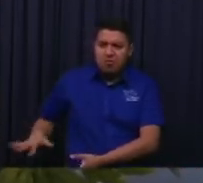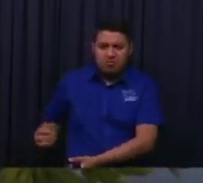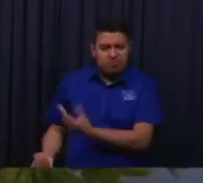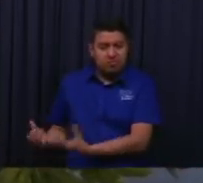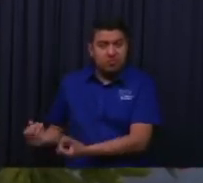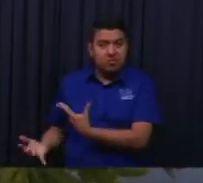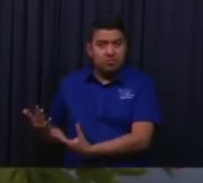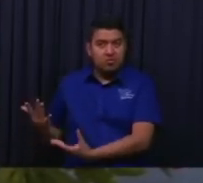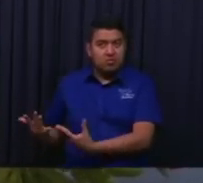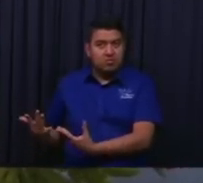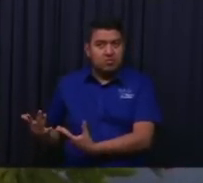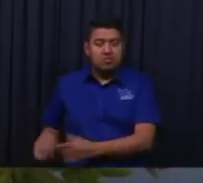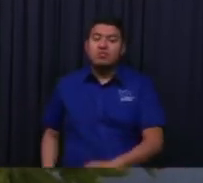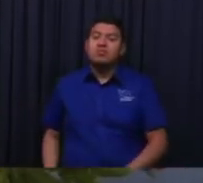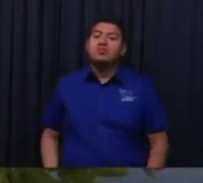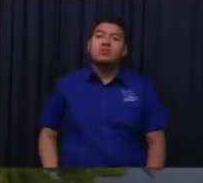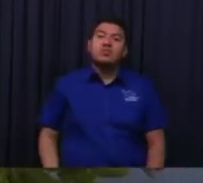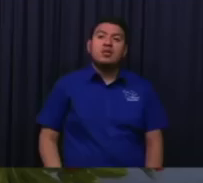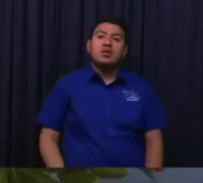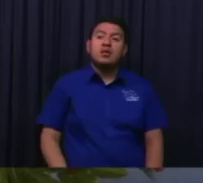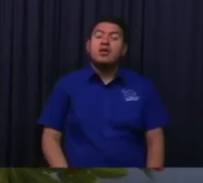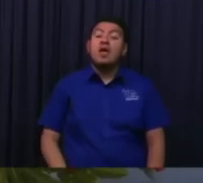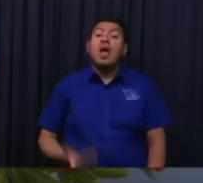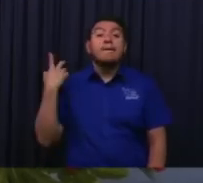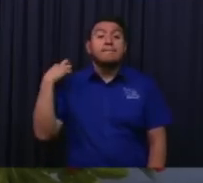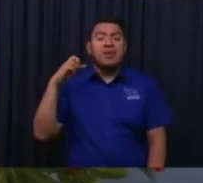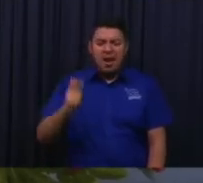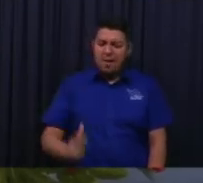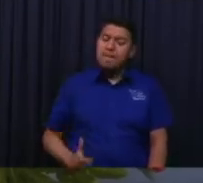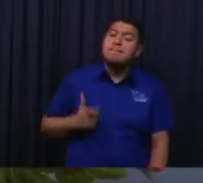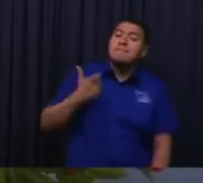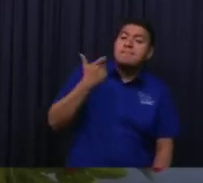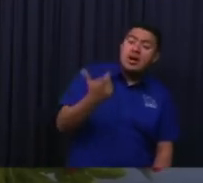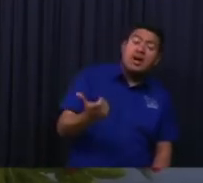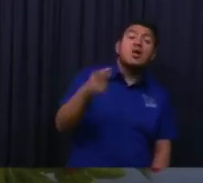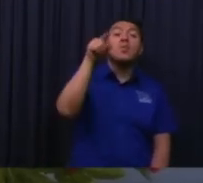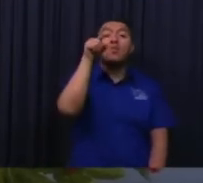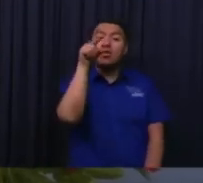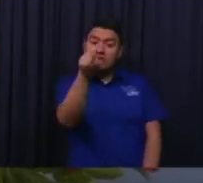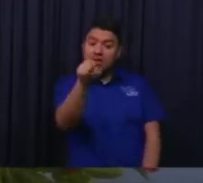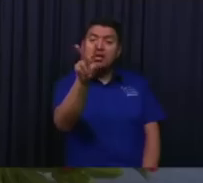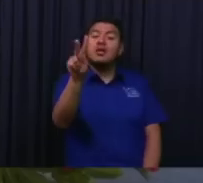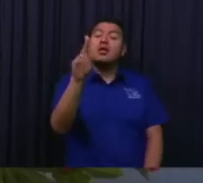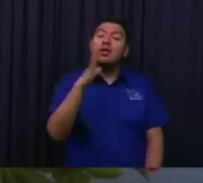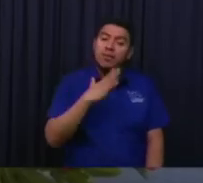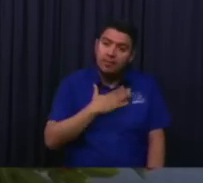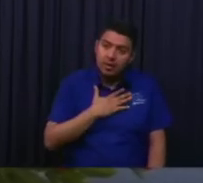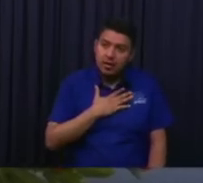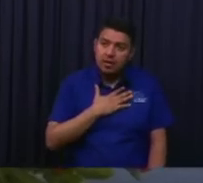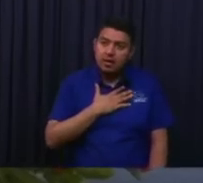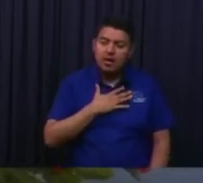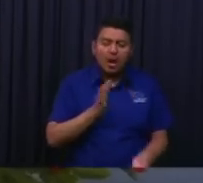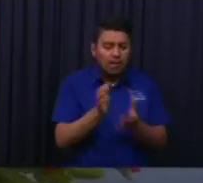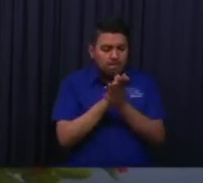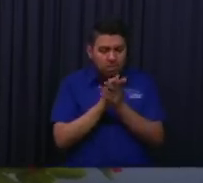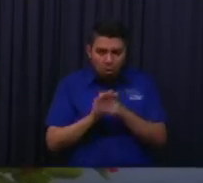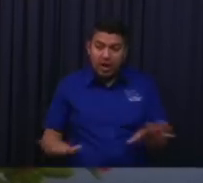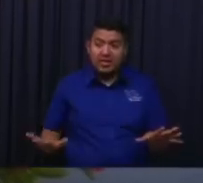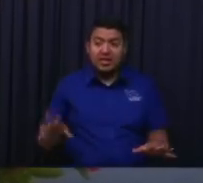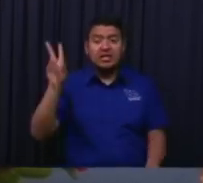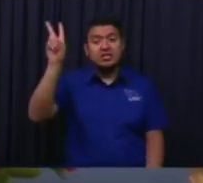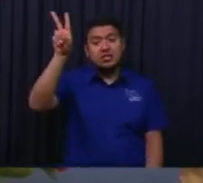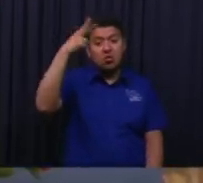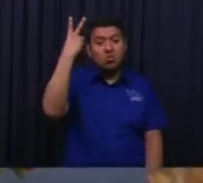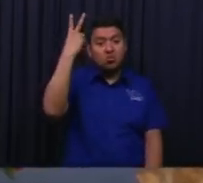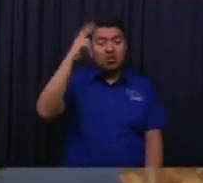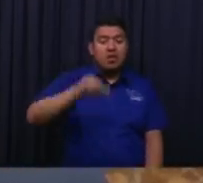Para el holocausto, para pagar por ti y por mí la muerte segunda. El sacrificio no fue todo en la cruz del Calvario.